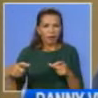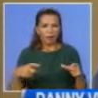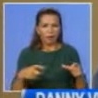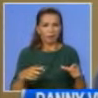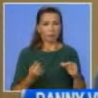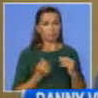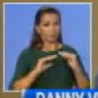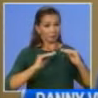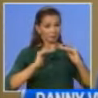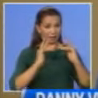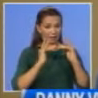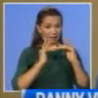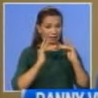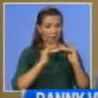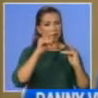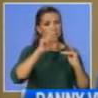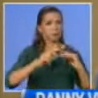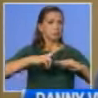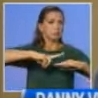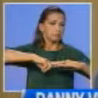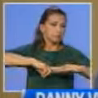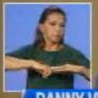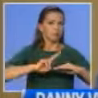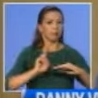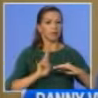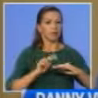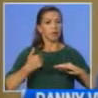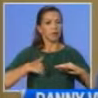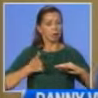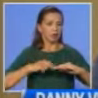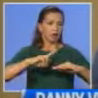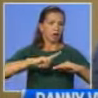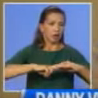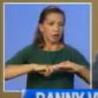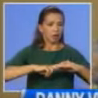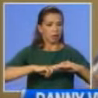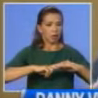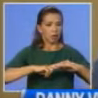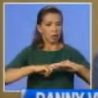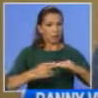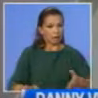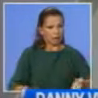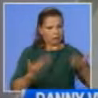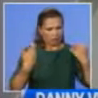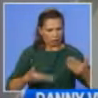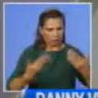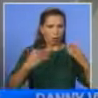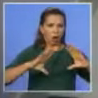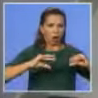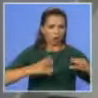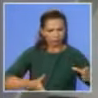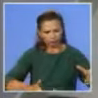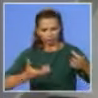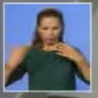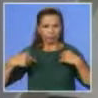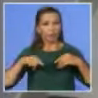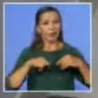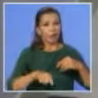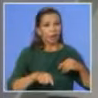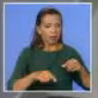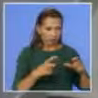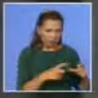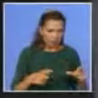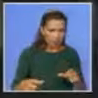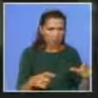donde se encontraba acostado, tendido el ciudadano de nacionalidad argentina, debajo del colchón, sobre el somier se encontraban